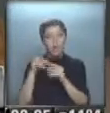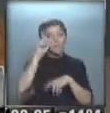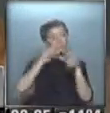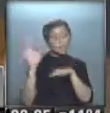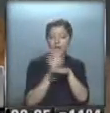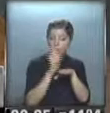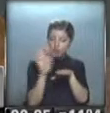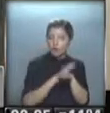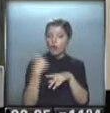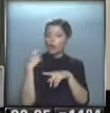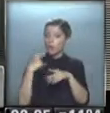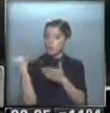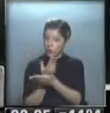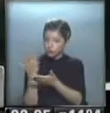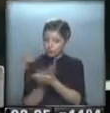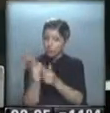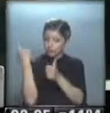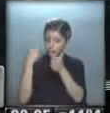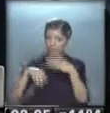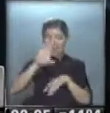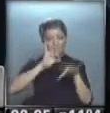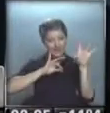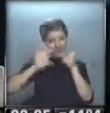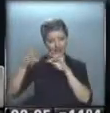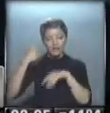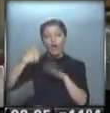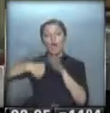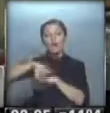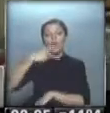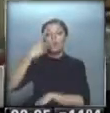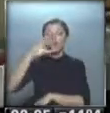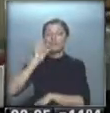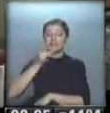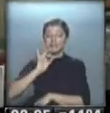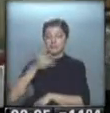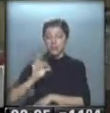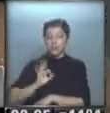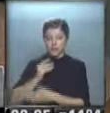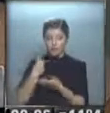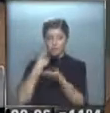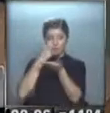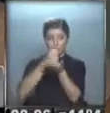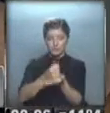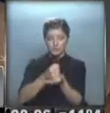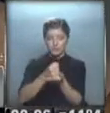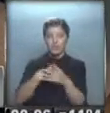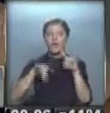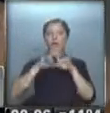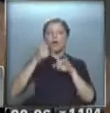por actores, por productores. La entrega de premios va a ser el 2 de diciembre. Guacolda fue la más